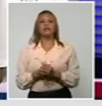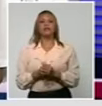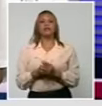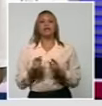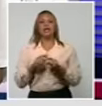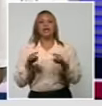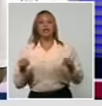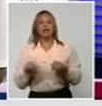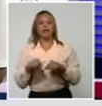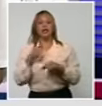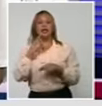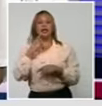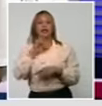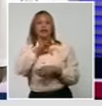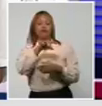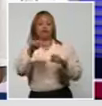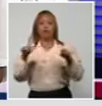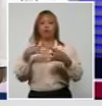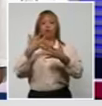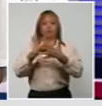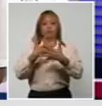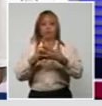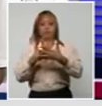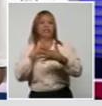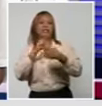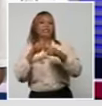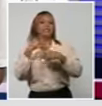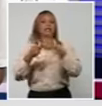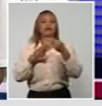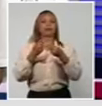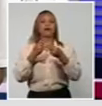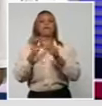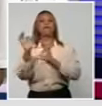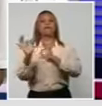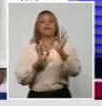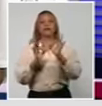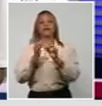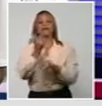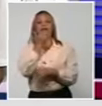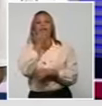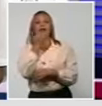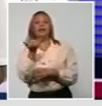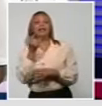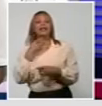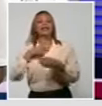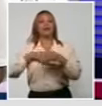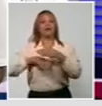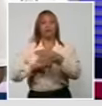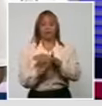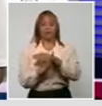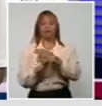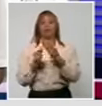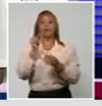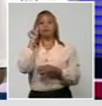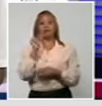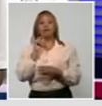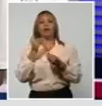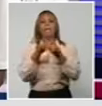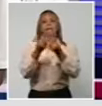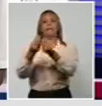rediseñaron precisamente para garantizar una mayor protección y evitar dentro de los puntos de entrada que exista transmisión de la enfermedad.